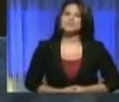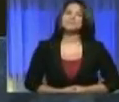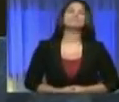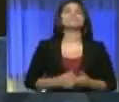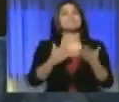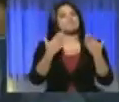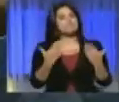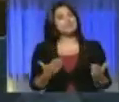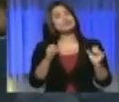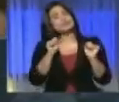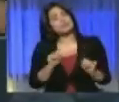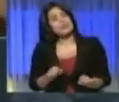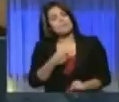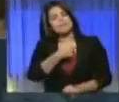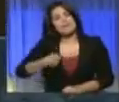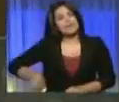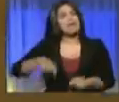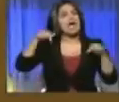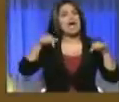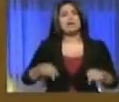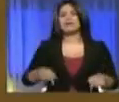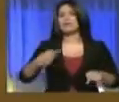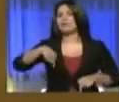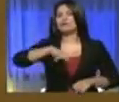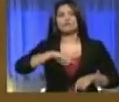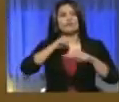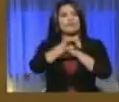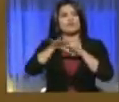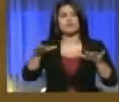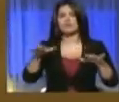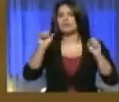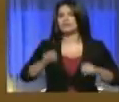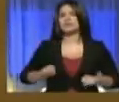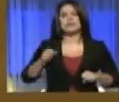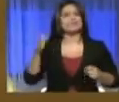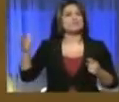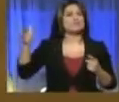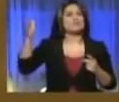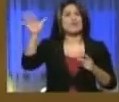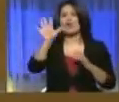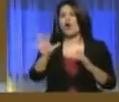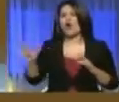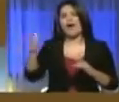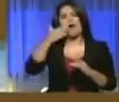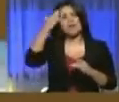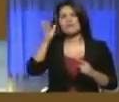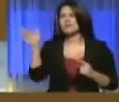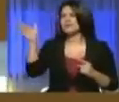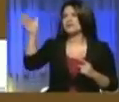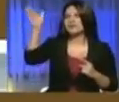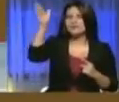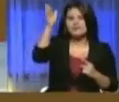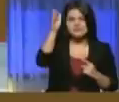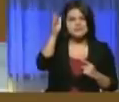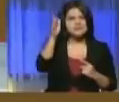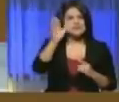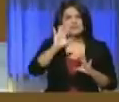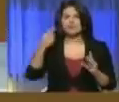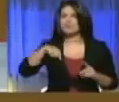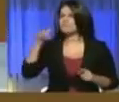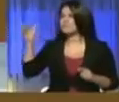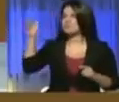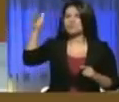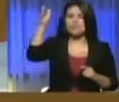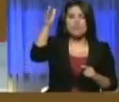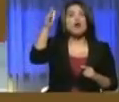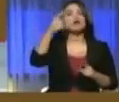Bueno, presidente, bueno, aquí estamos desplegados completamente por la región, presidente, siguiendo meticulosamente cada instrucción que usted nos